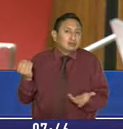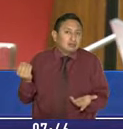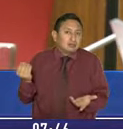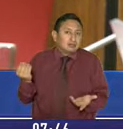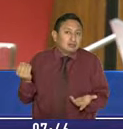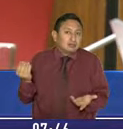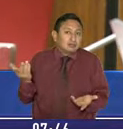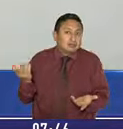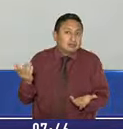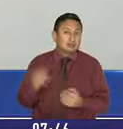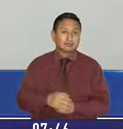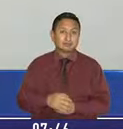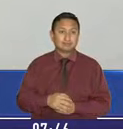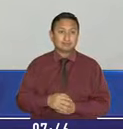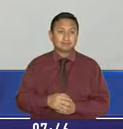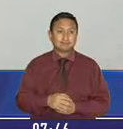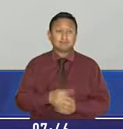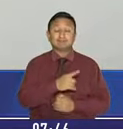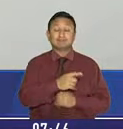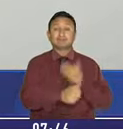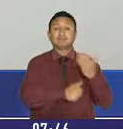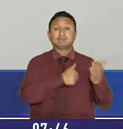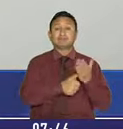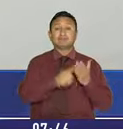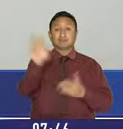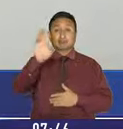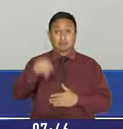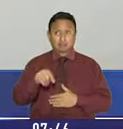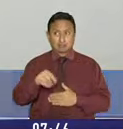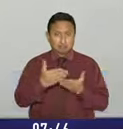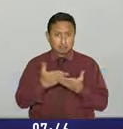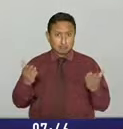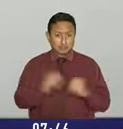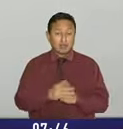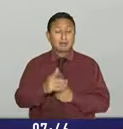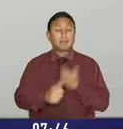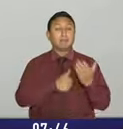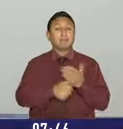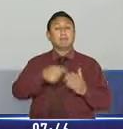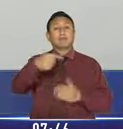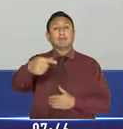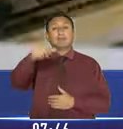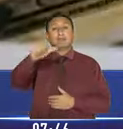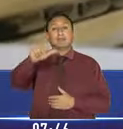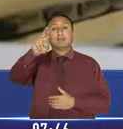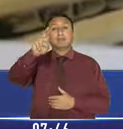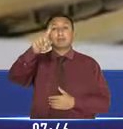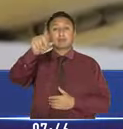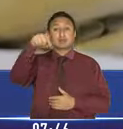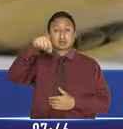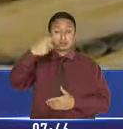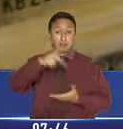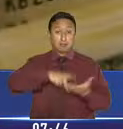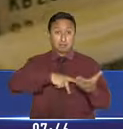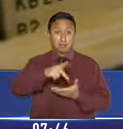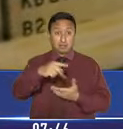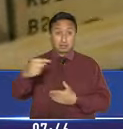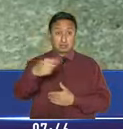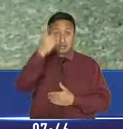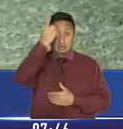de salud hay más apertura. La ministra Ximena Garzón asegura que se ha cancelado un alto porcentaje de deudas vencidas de años anteriores